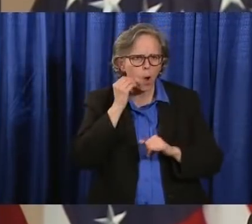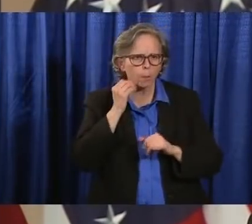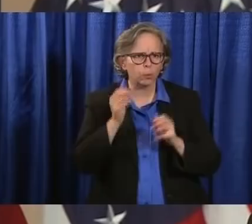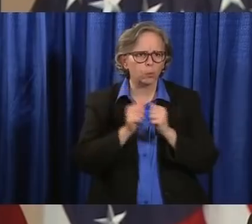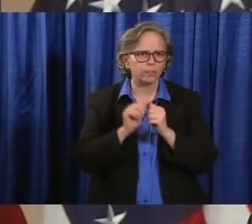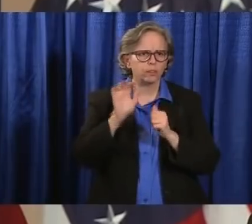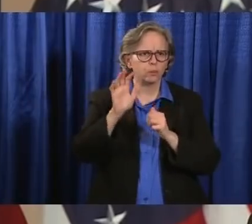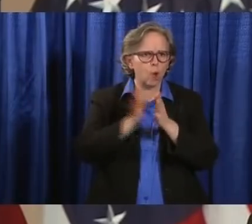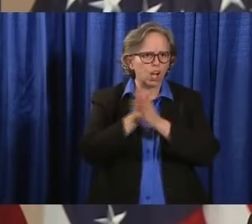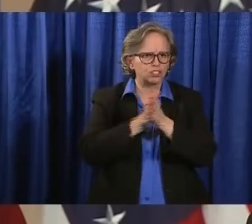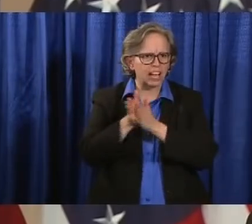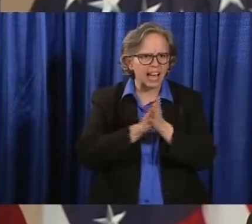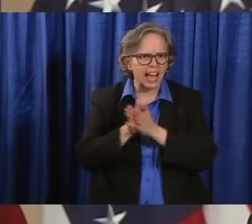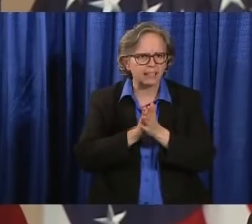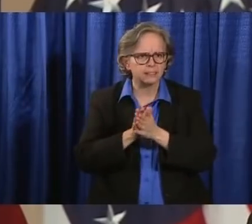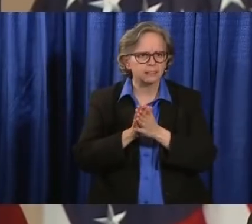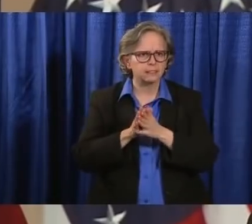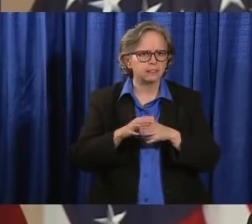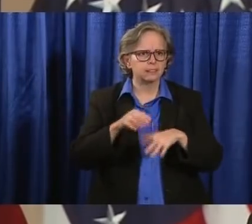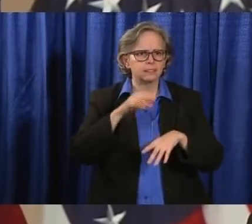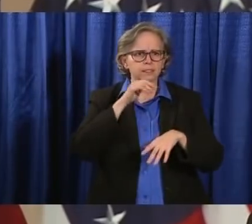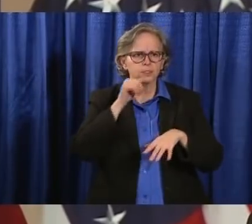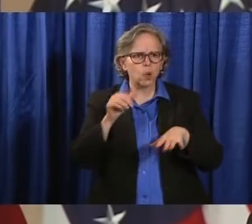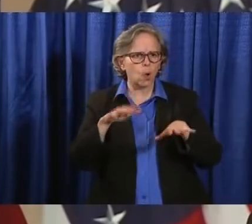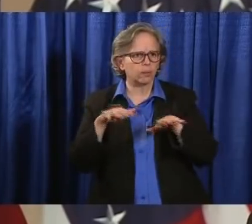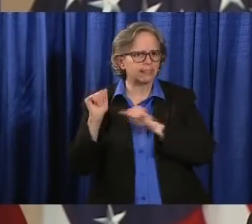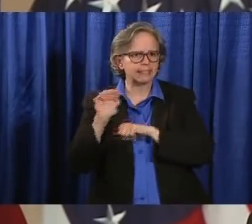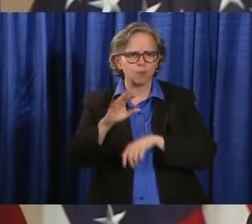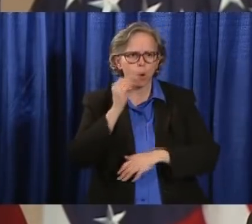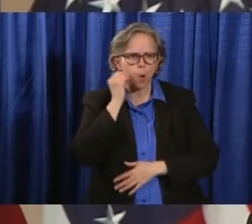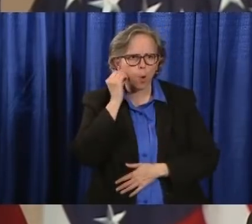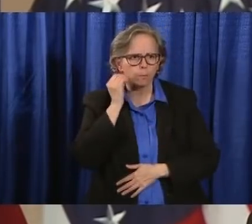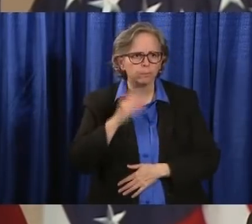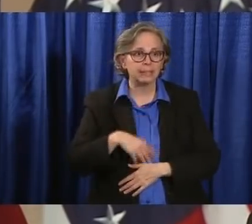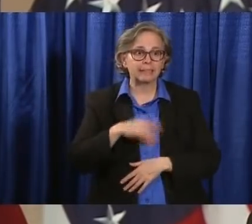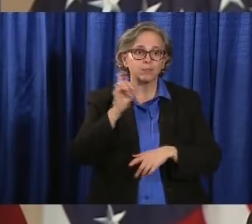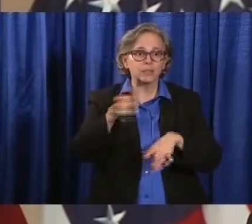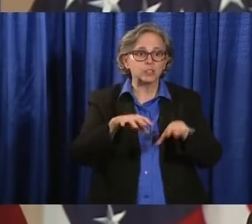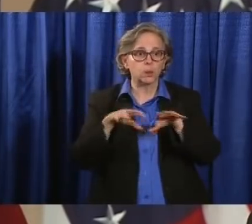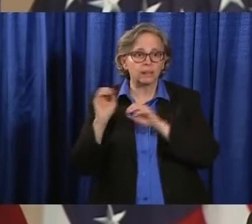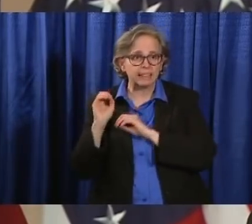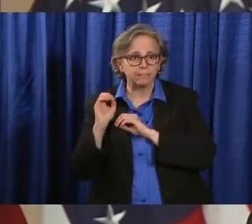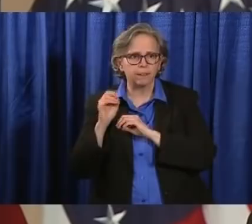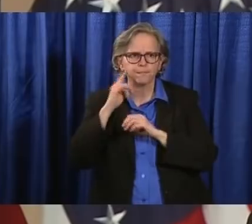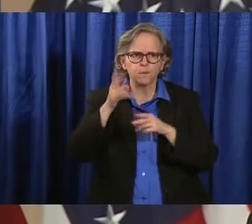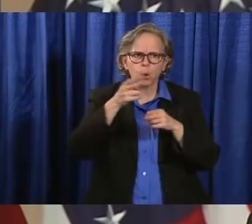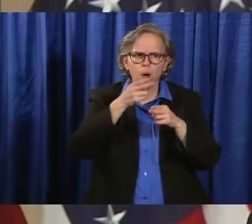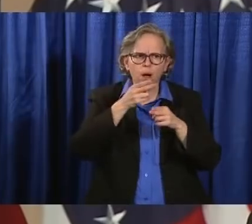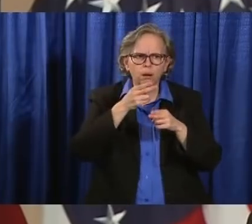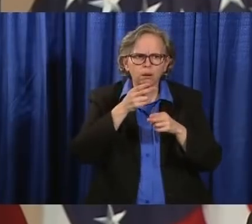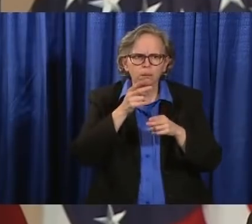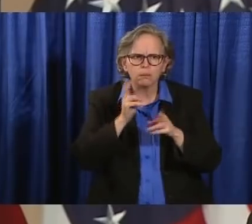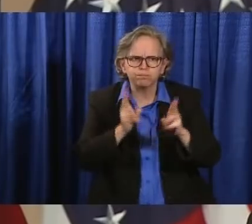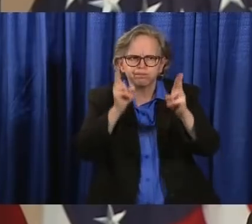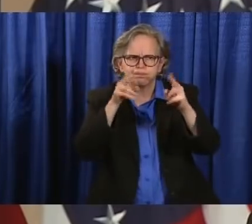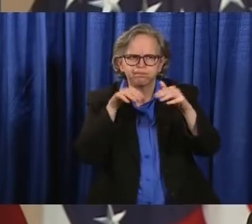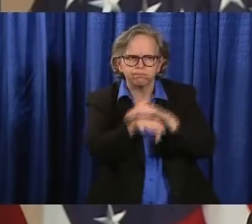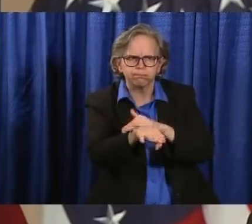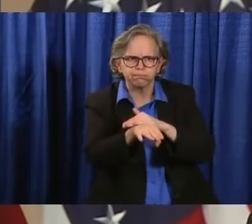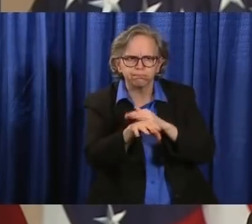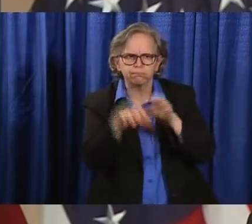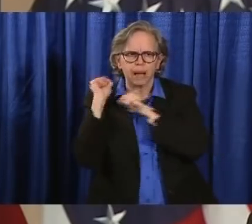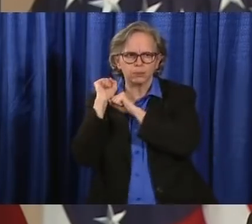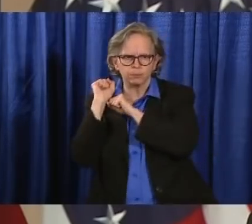mano, no salgan, en caso que vayan a salir, que sea algo de emergencia, y recuerden que estamos todos en esto